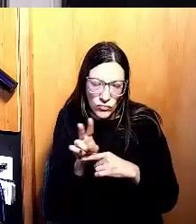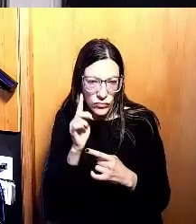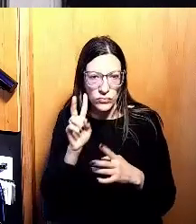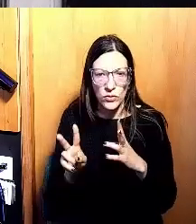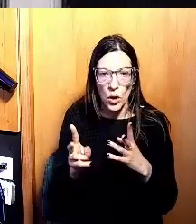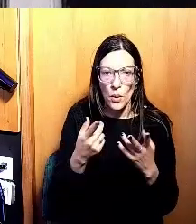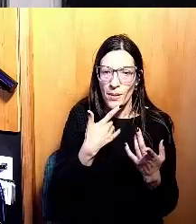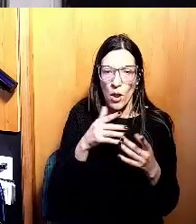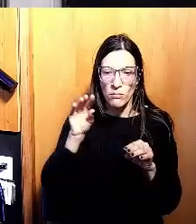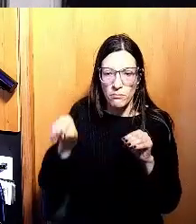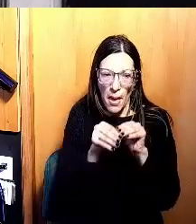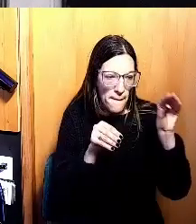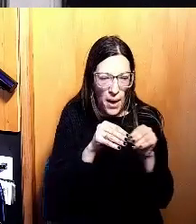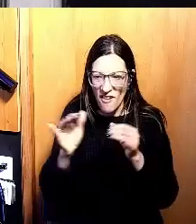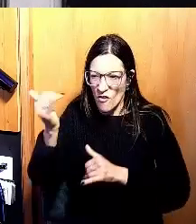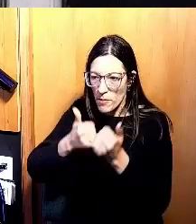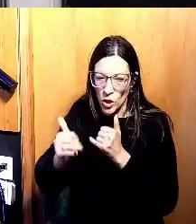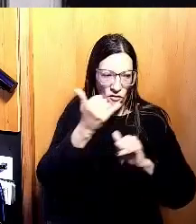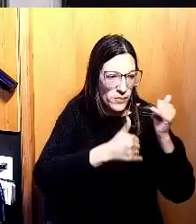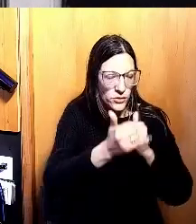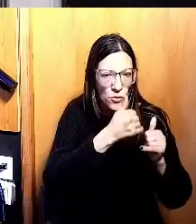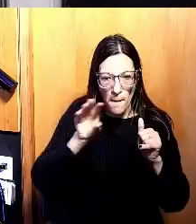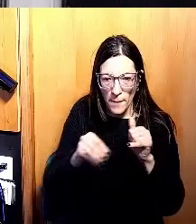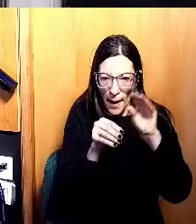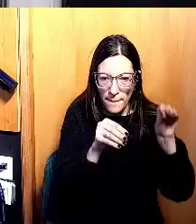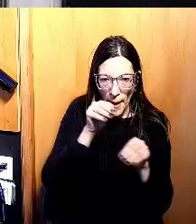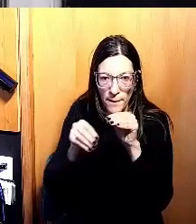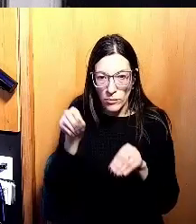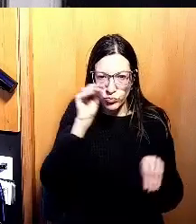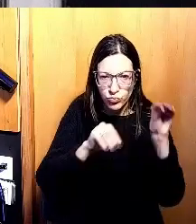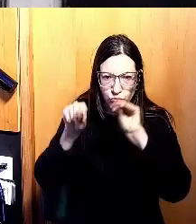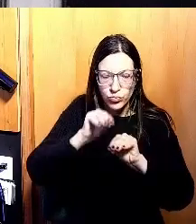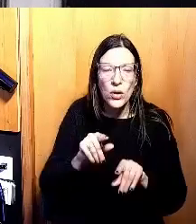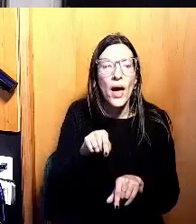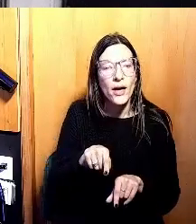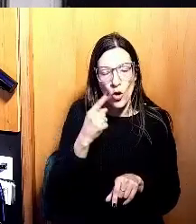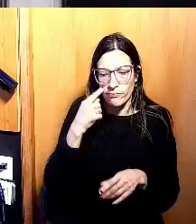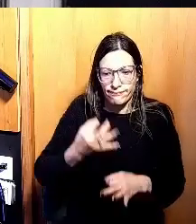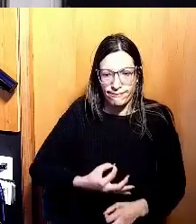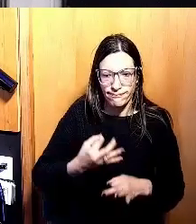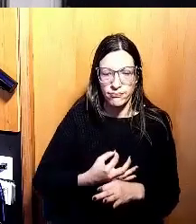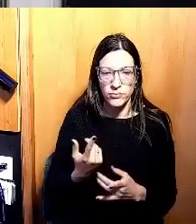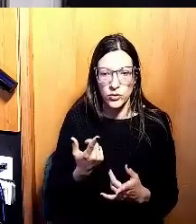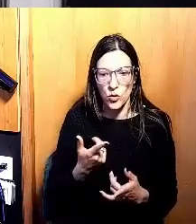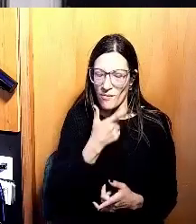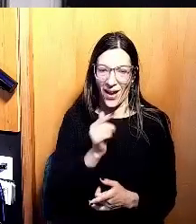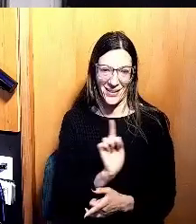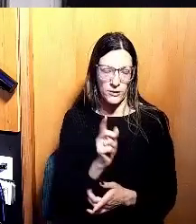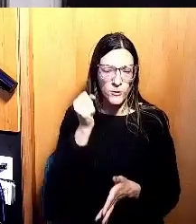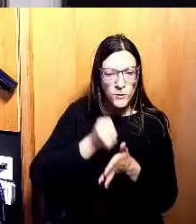calidad de los datos que vienen, como les decía, prácticamente en tiempo real, eso es realmente un